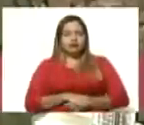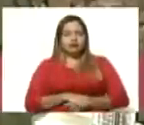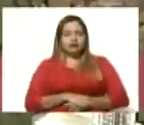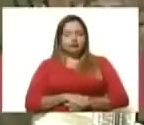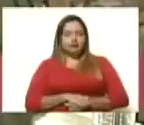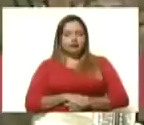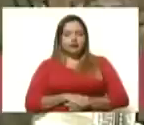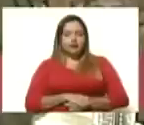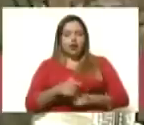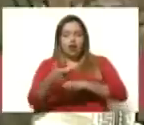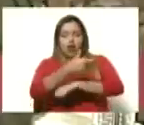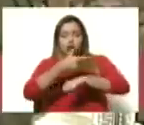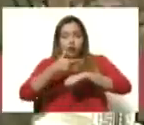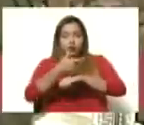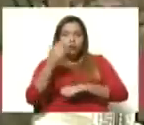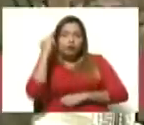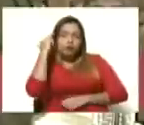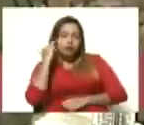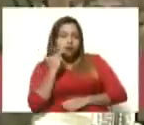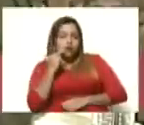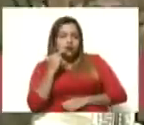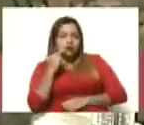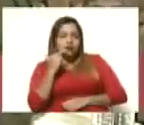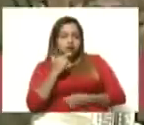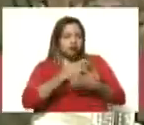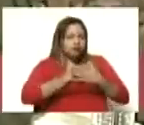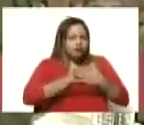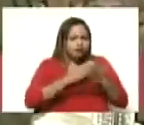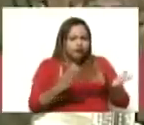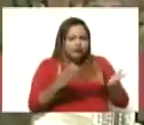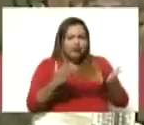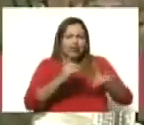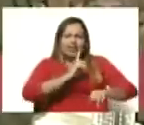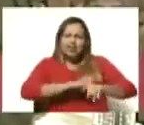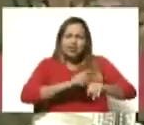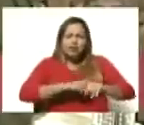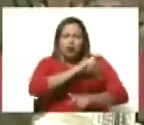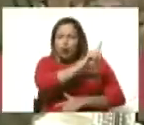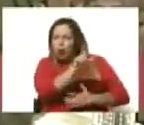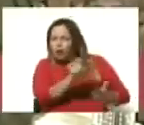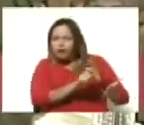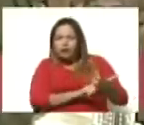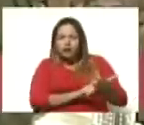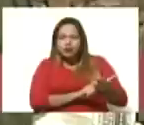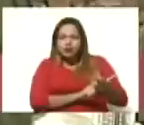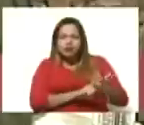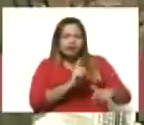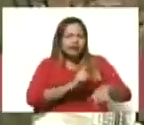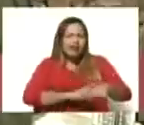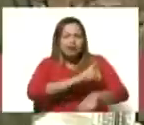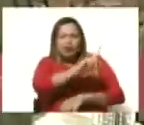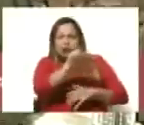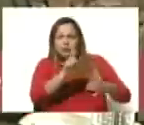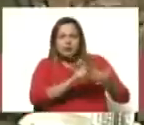Y el gobierno bolivariano dedicado tiempo completo, tiempo completo.